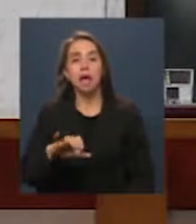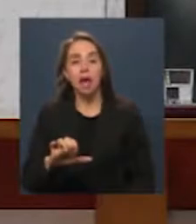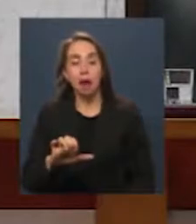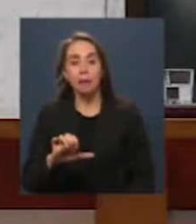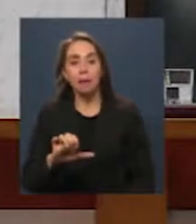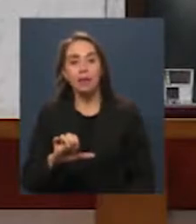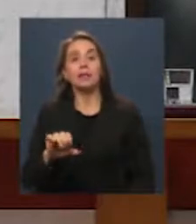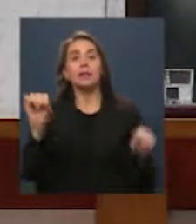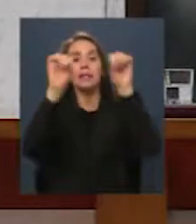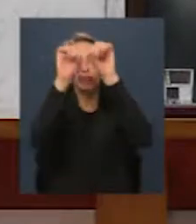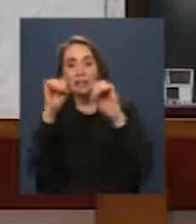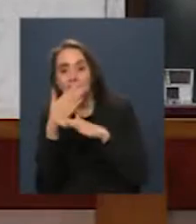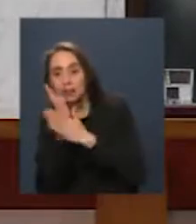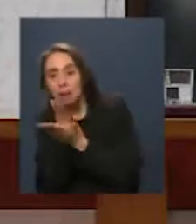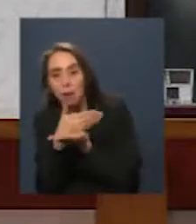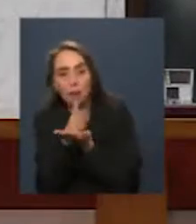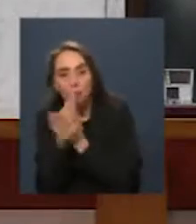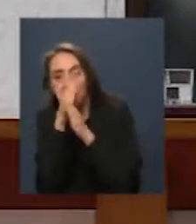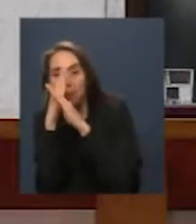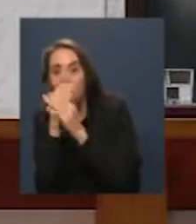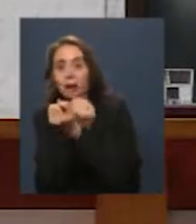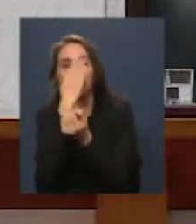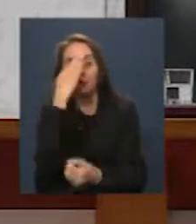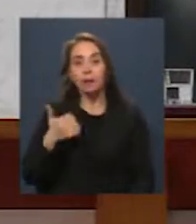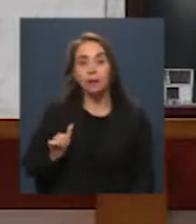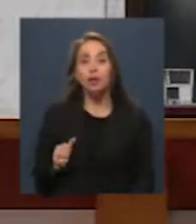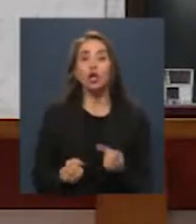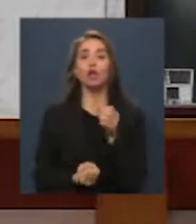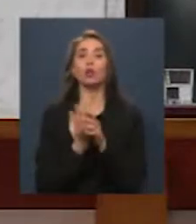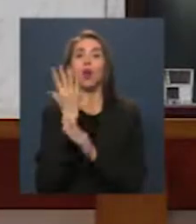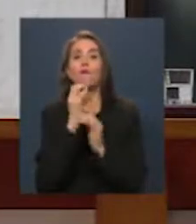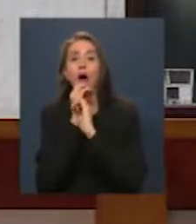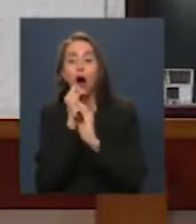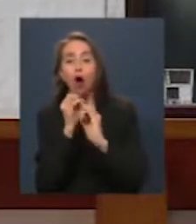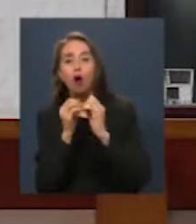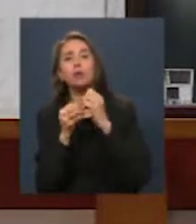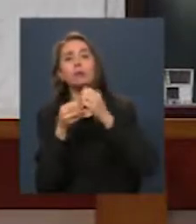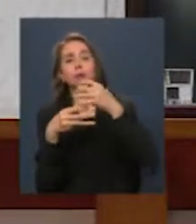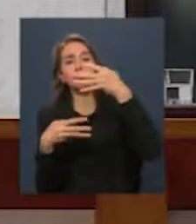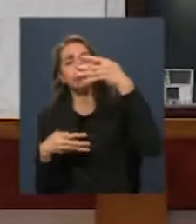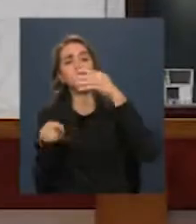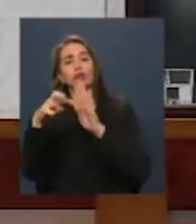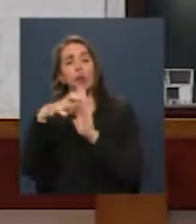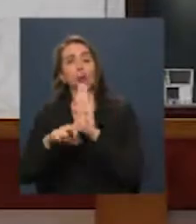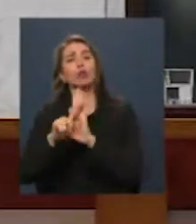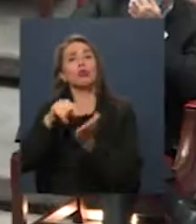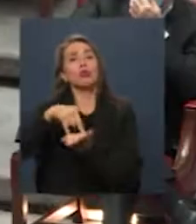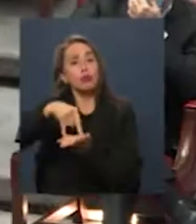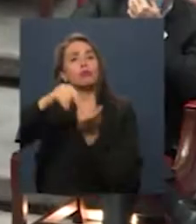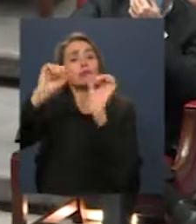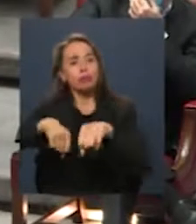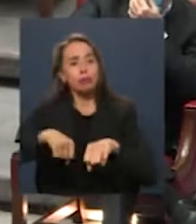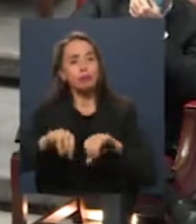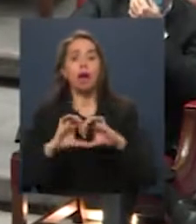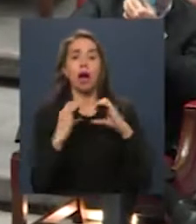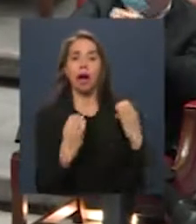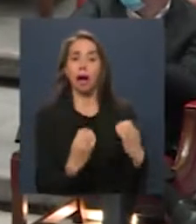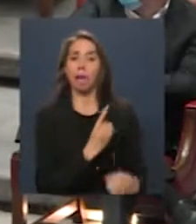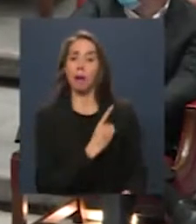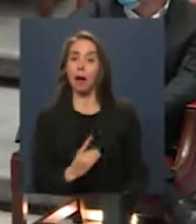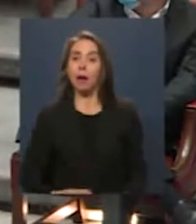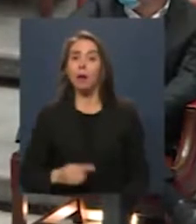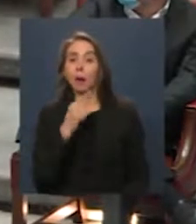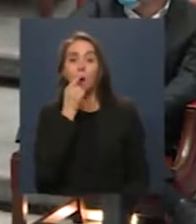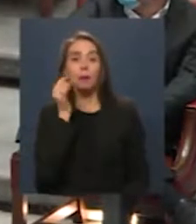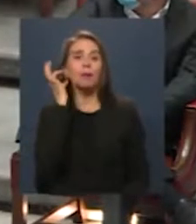sistema táctico de operaciones policiales, la nueva ONEMI, entre otros. La Cámara de Diputadas y